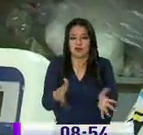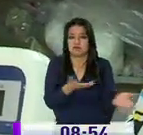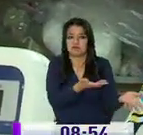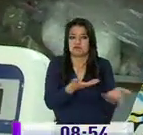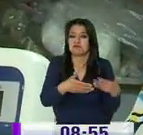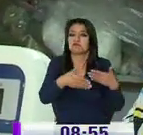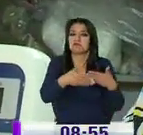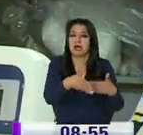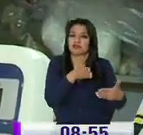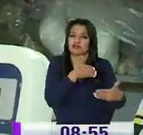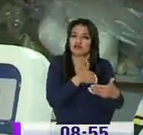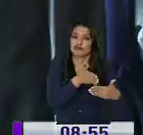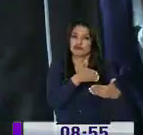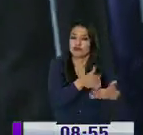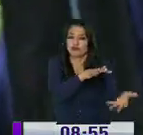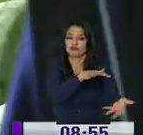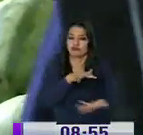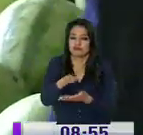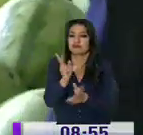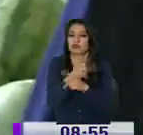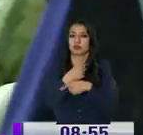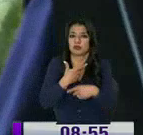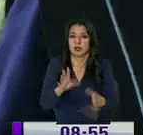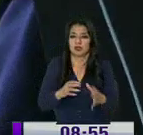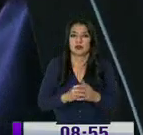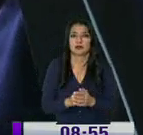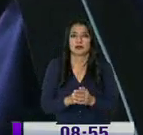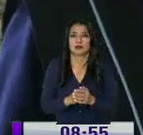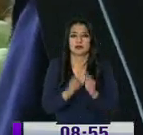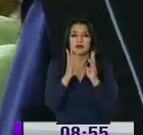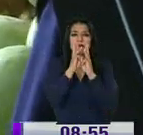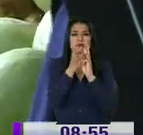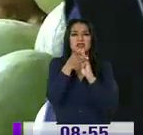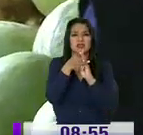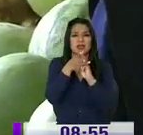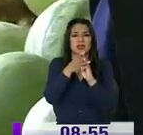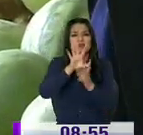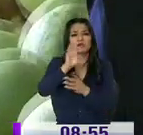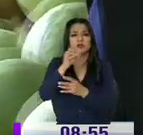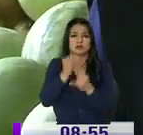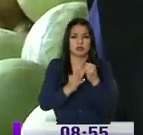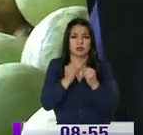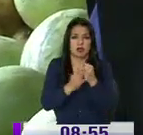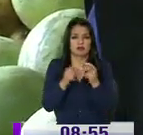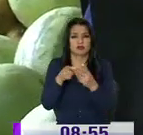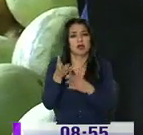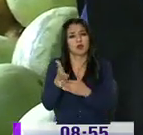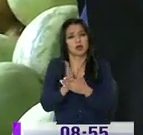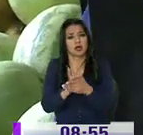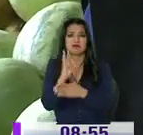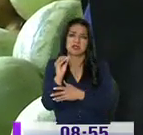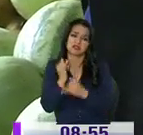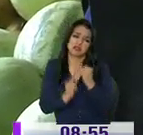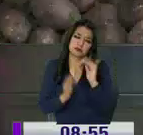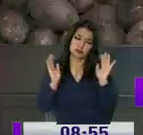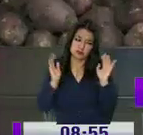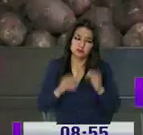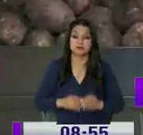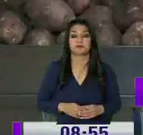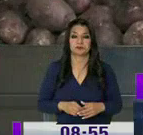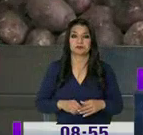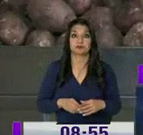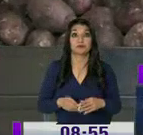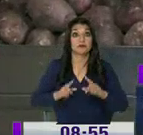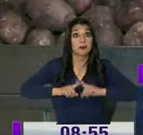nada, entonces no se sabe nada. Una piña estamos vendiendo a 50 centavos, un aguacate está a 20 centavos. Sin